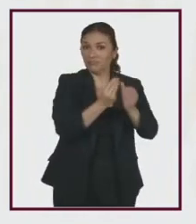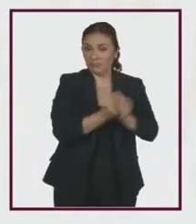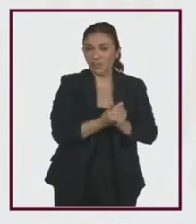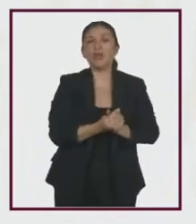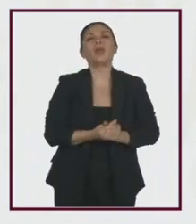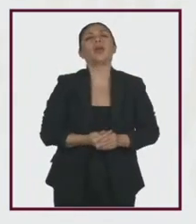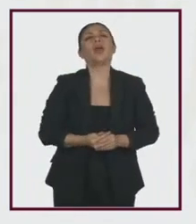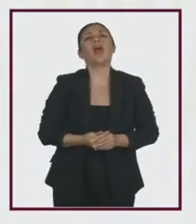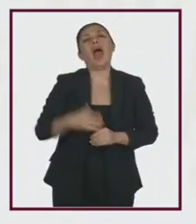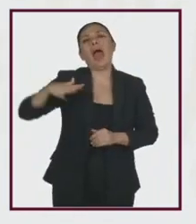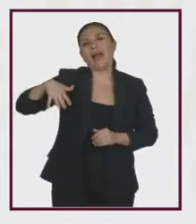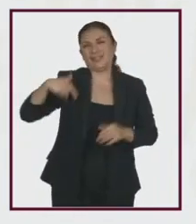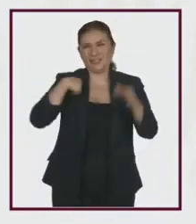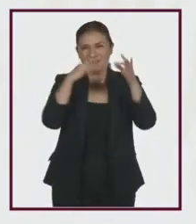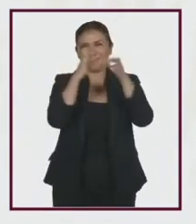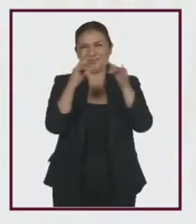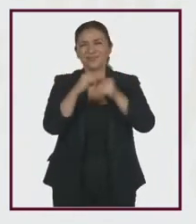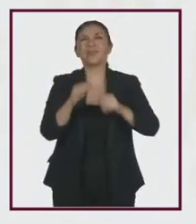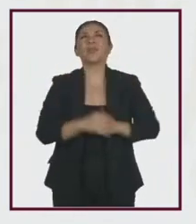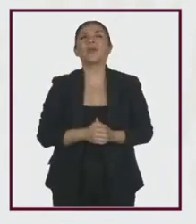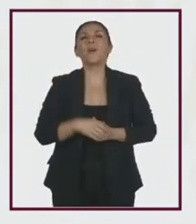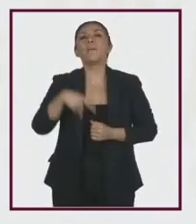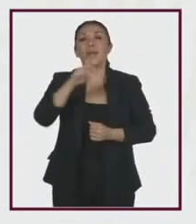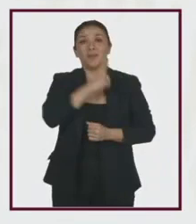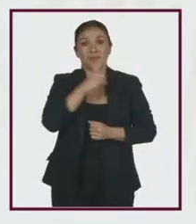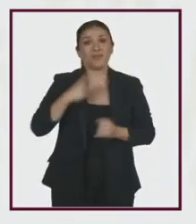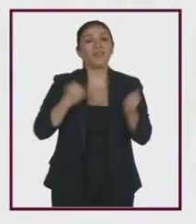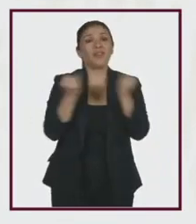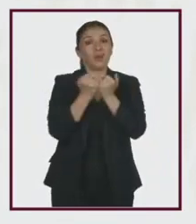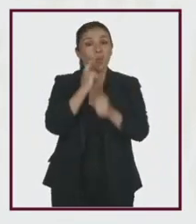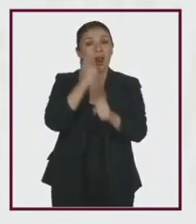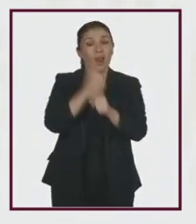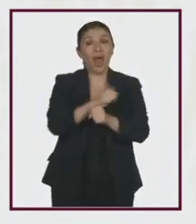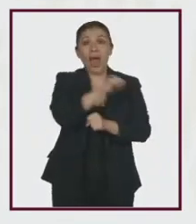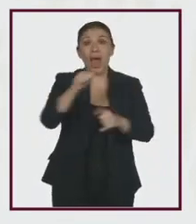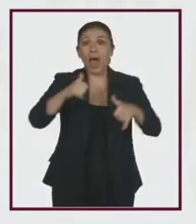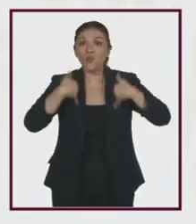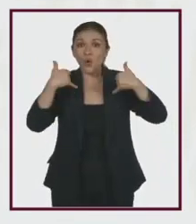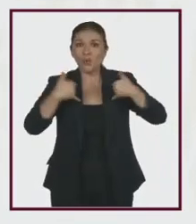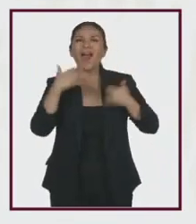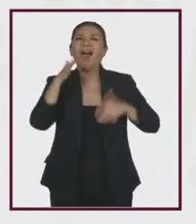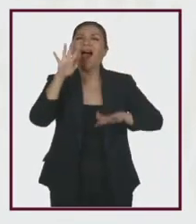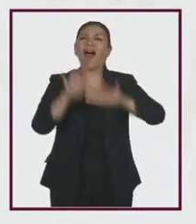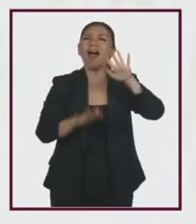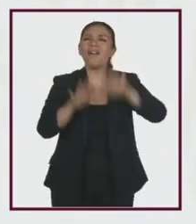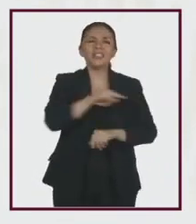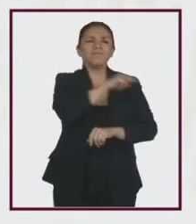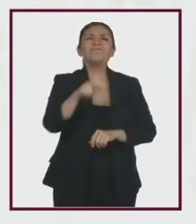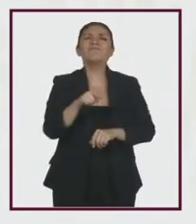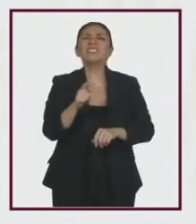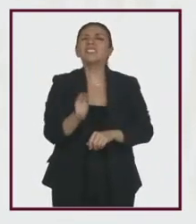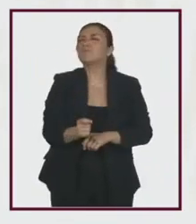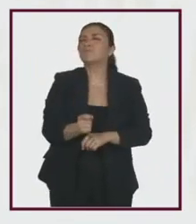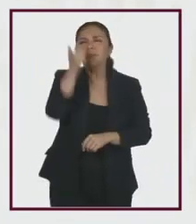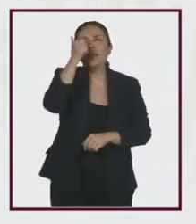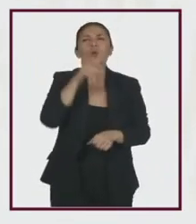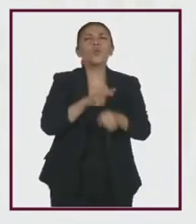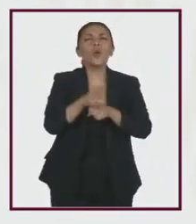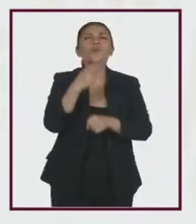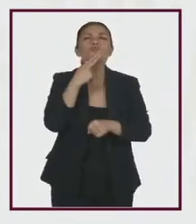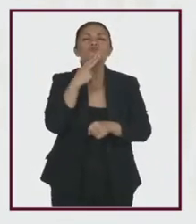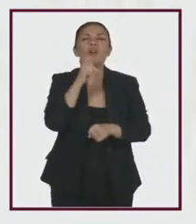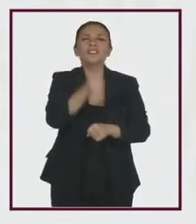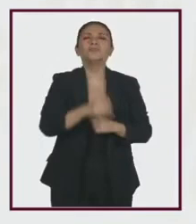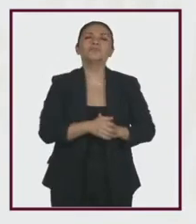veníamos platicando hace un rato, pero también tenemos que identificar que en los adolescentes muchas veces lo primero que van a tener acceso va a ser pues